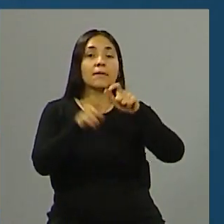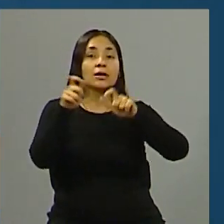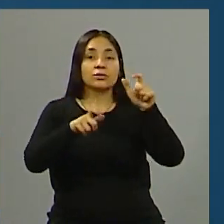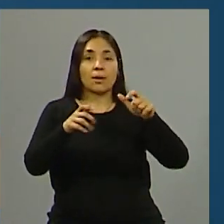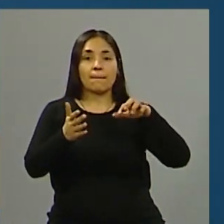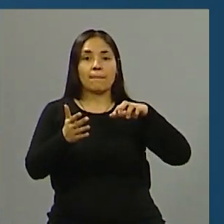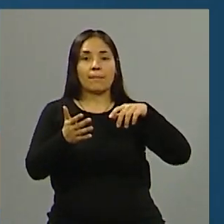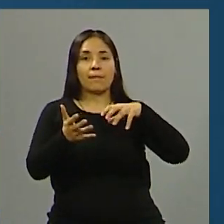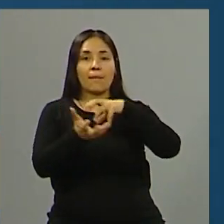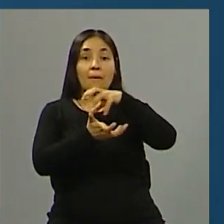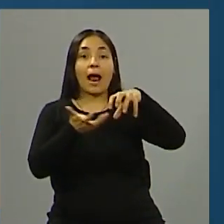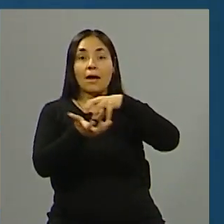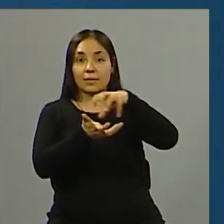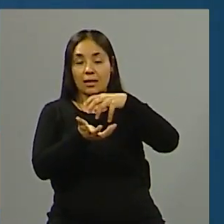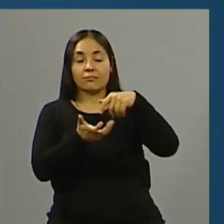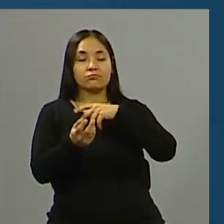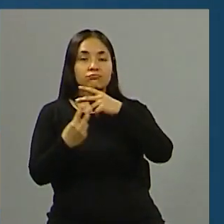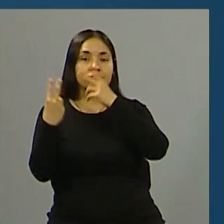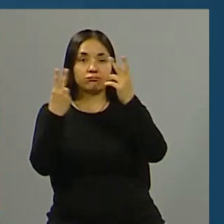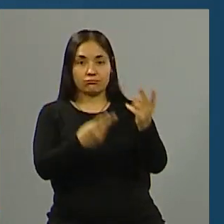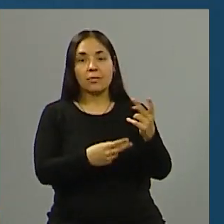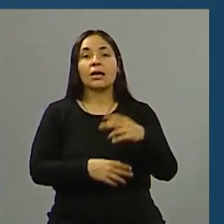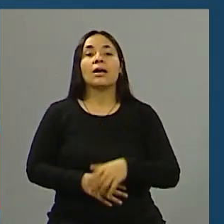que independientemente del tiempo de viaje, es